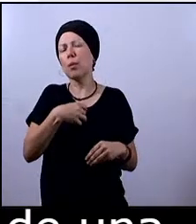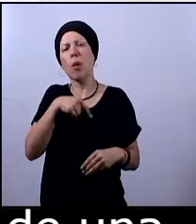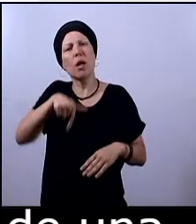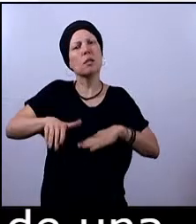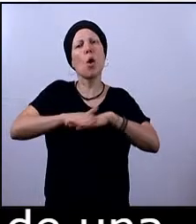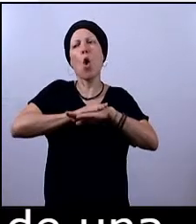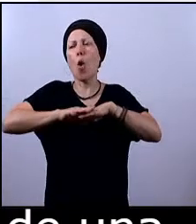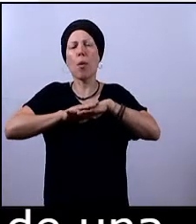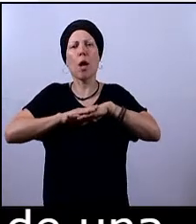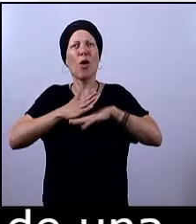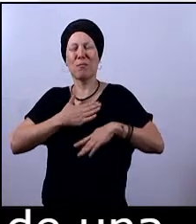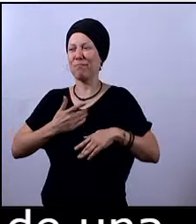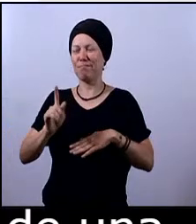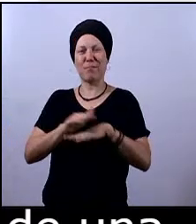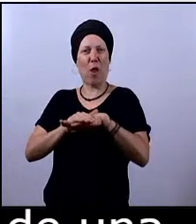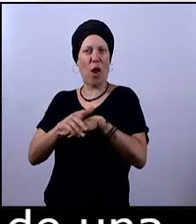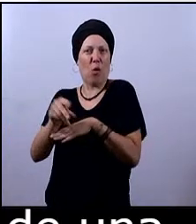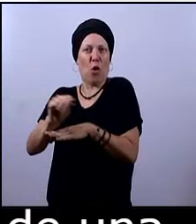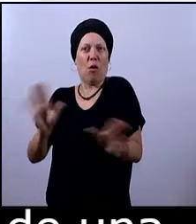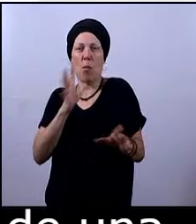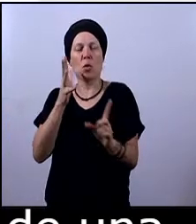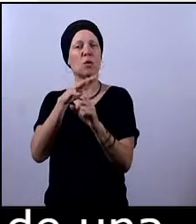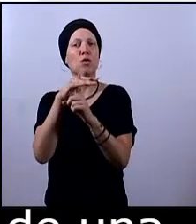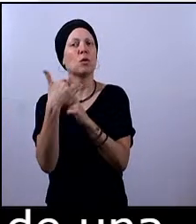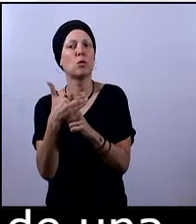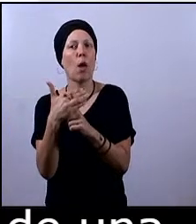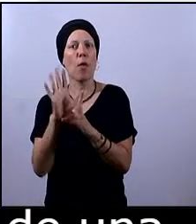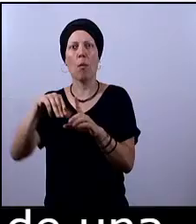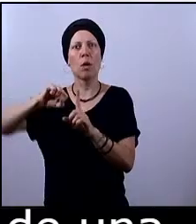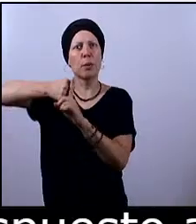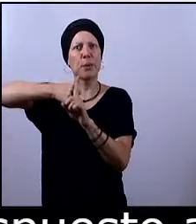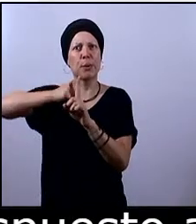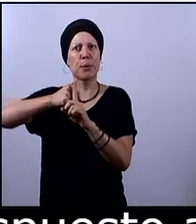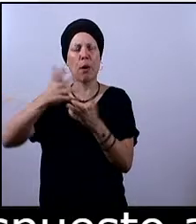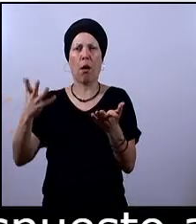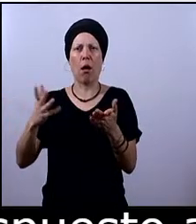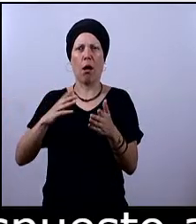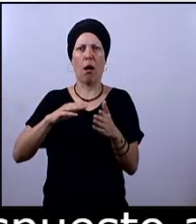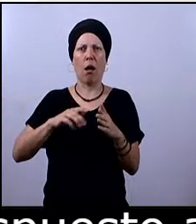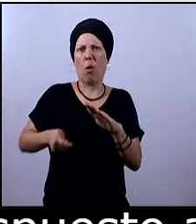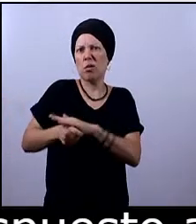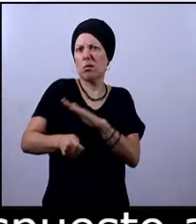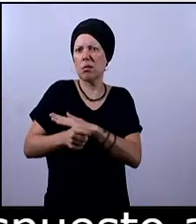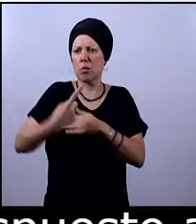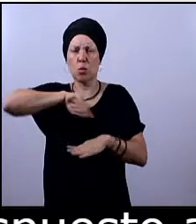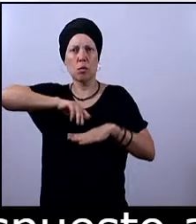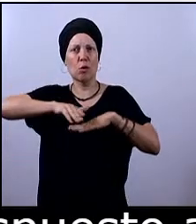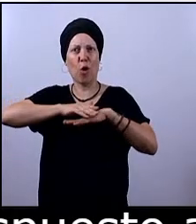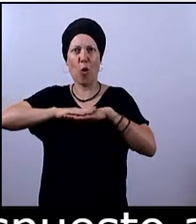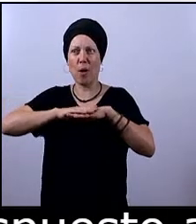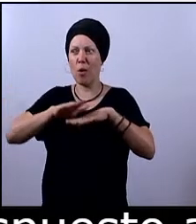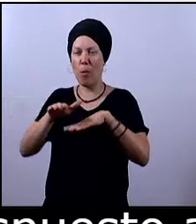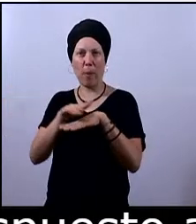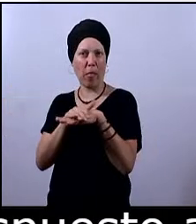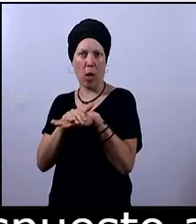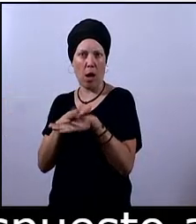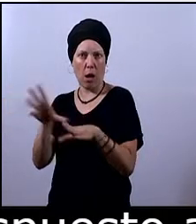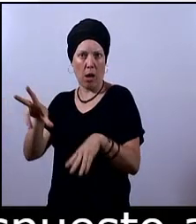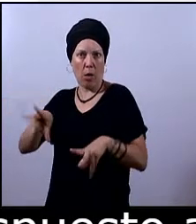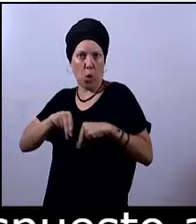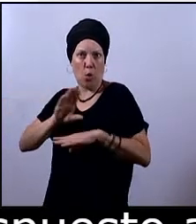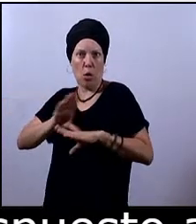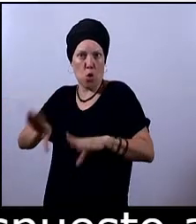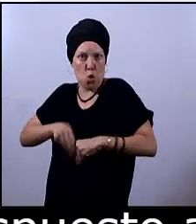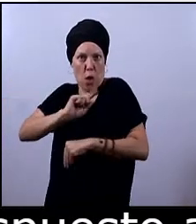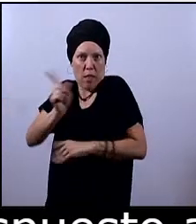Gobierno no está dispuesto a asumir, de una situación de coacción y de chantaje que nuestro Gobierno no está dispuesto a asumir, y, por